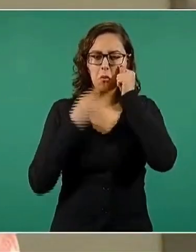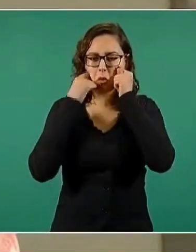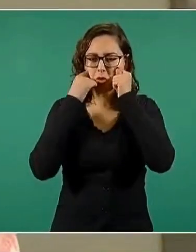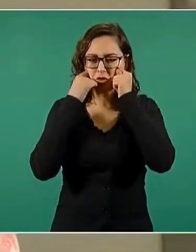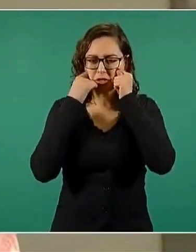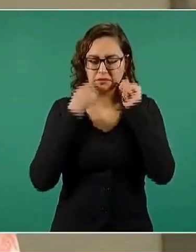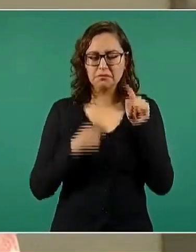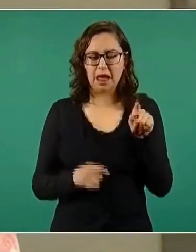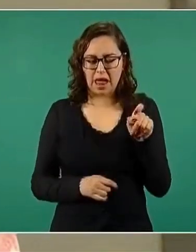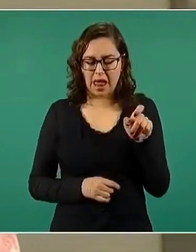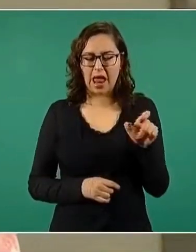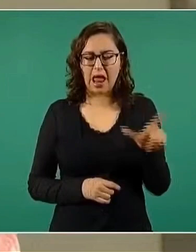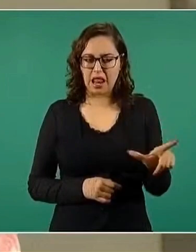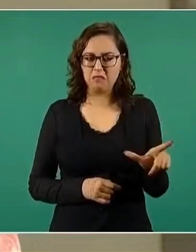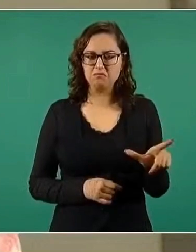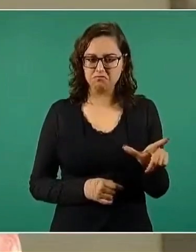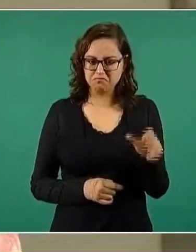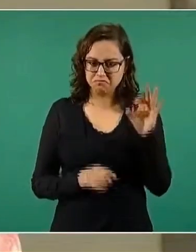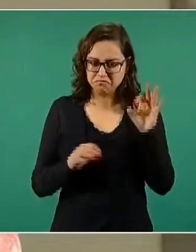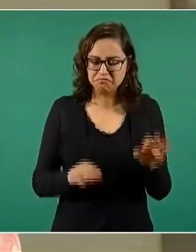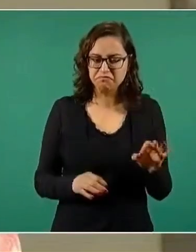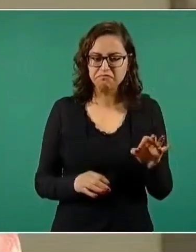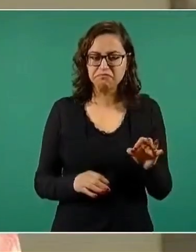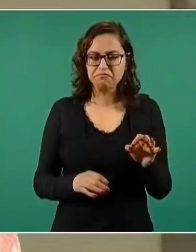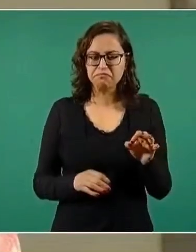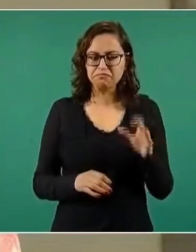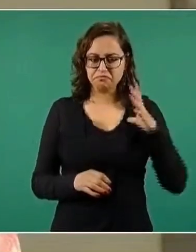de la amistad y del respeto que le tengo.